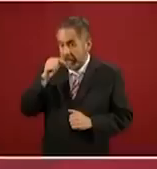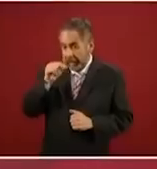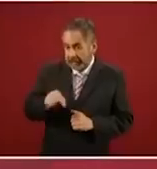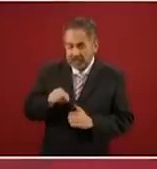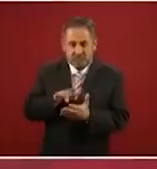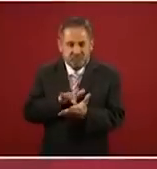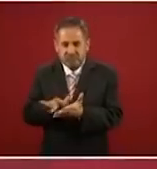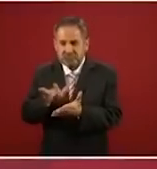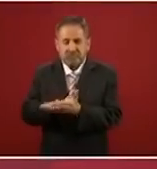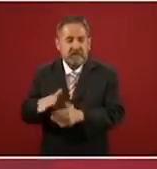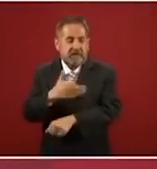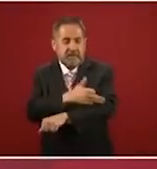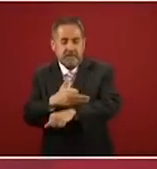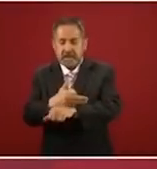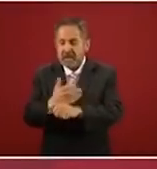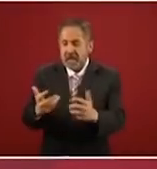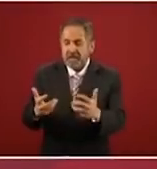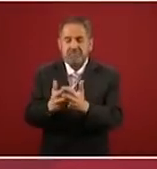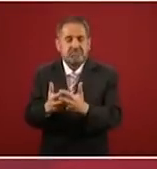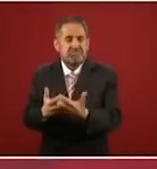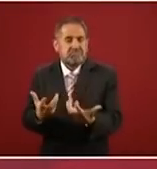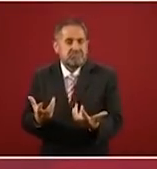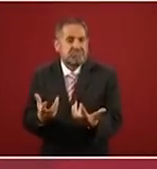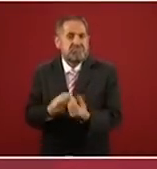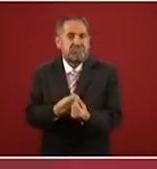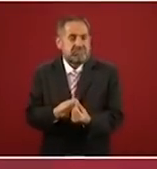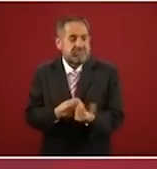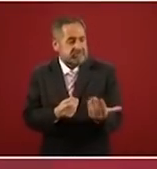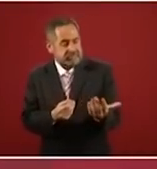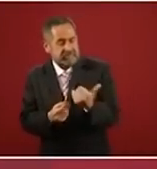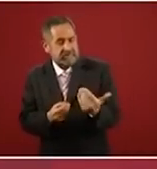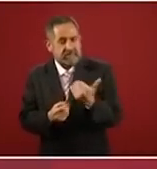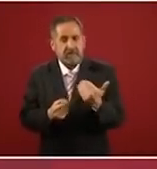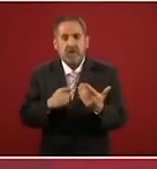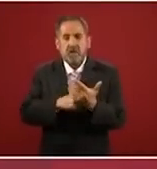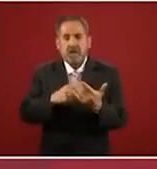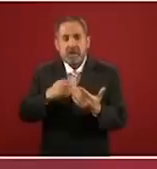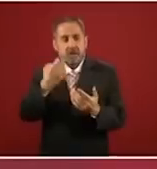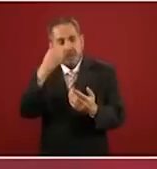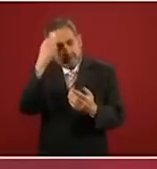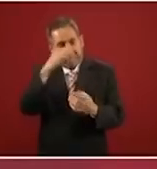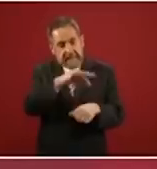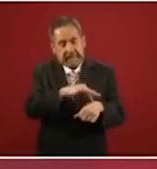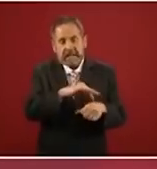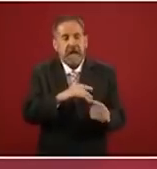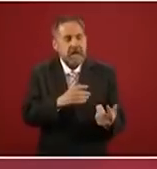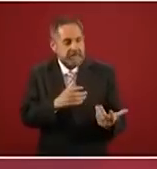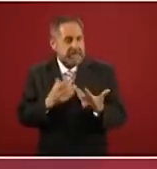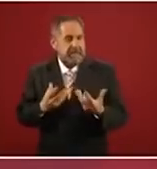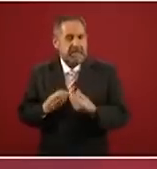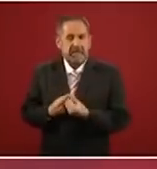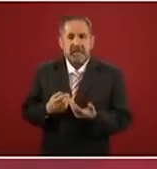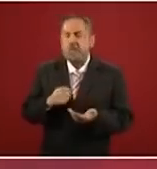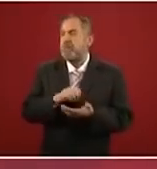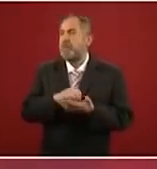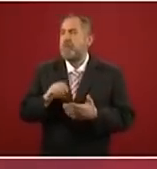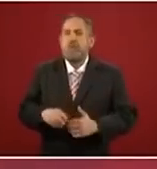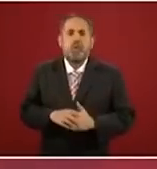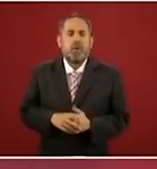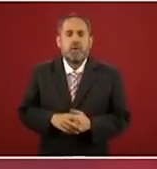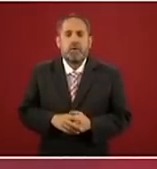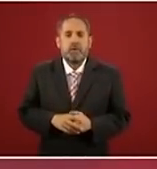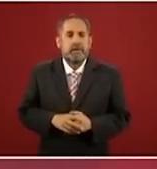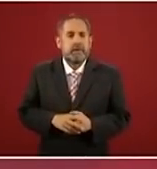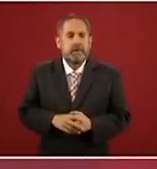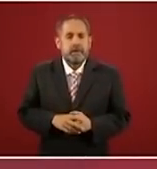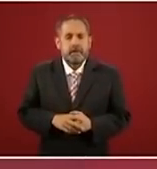la integración familiar al hacer dos partícipes de experiencias familiares por ejemplo en las fechas de